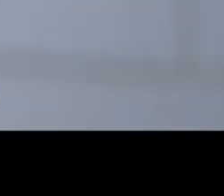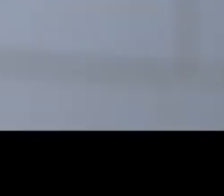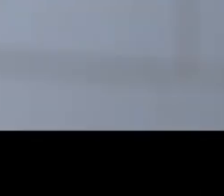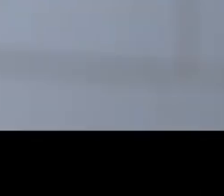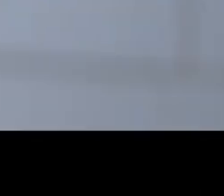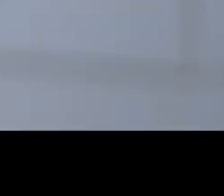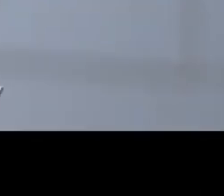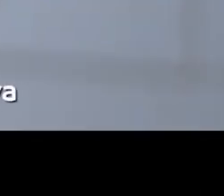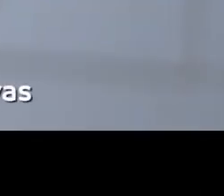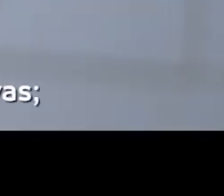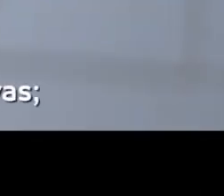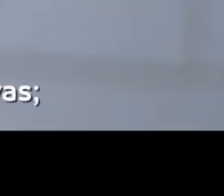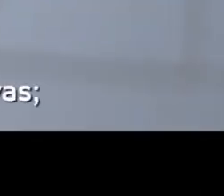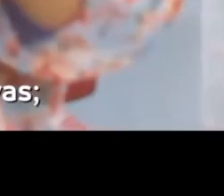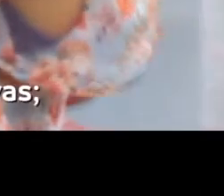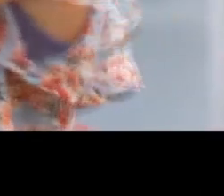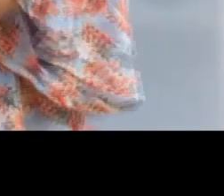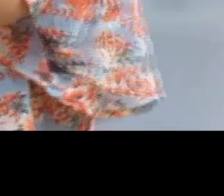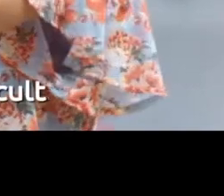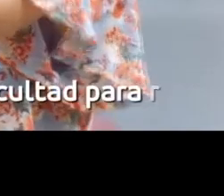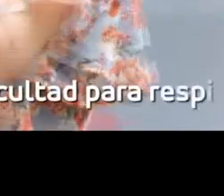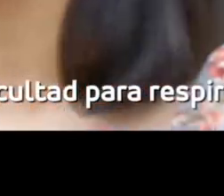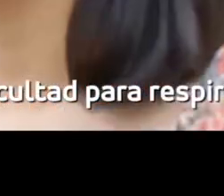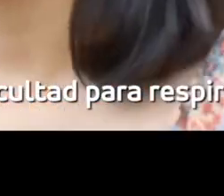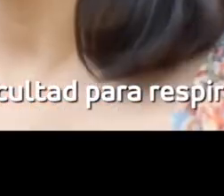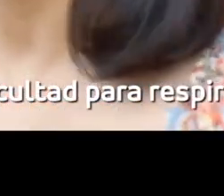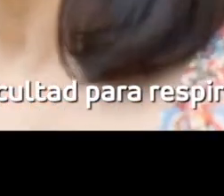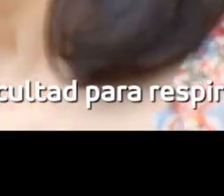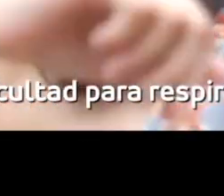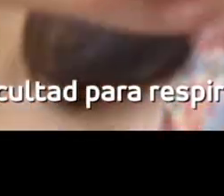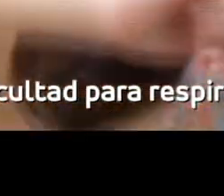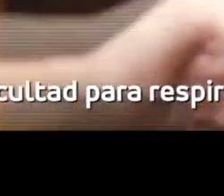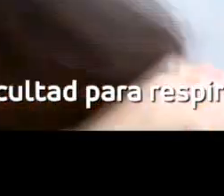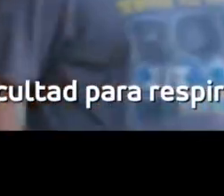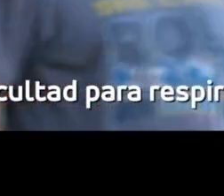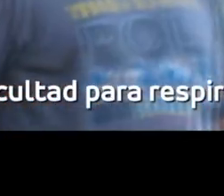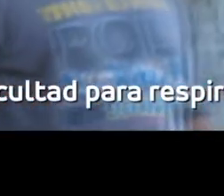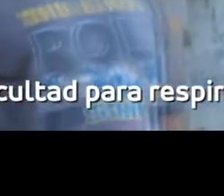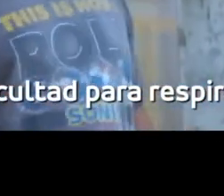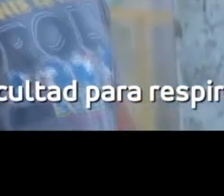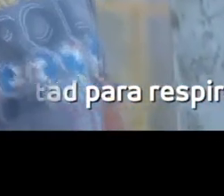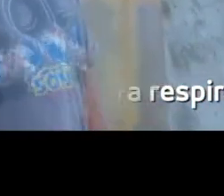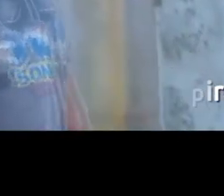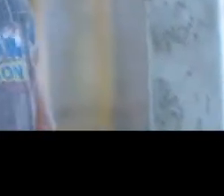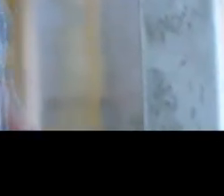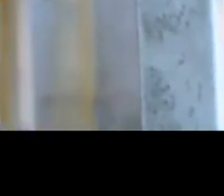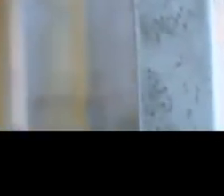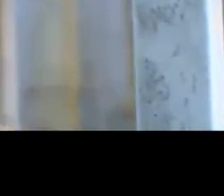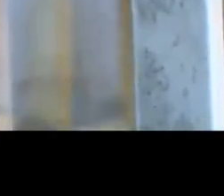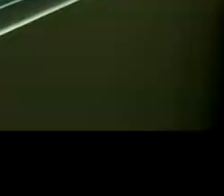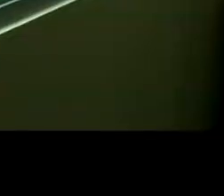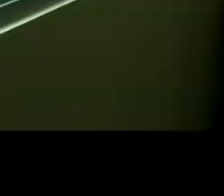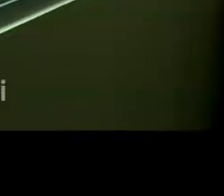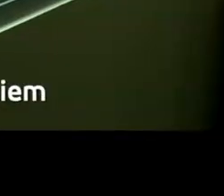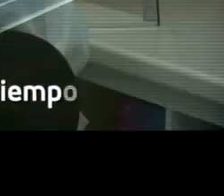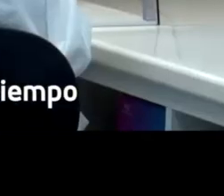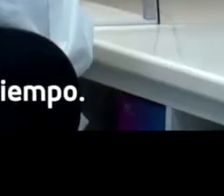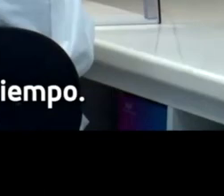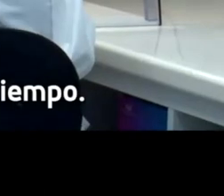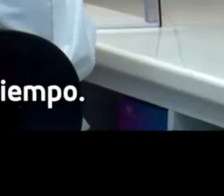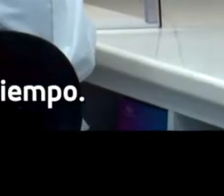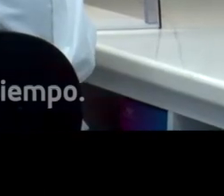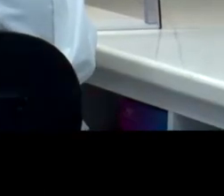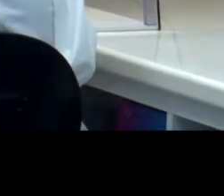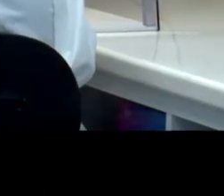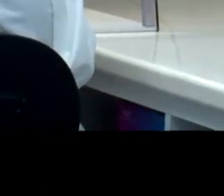ellos. Tomemos medidas preventivas. Y si tienen fiebre, tos seca, goteo nasal y dificultad para respirar, procuremos